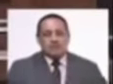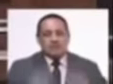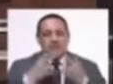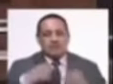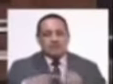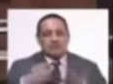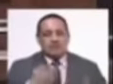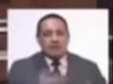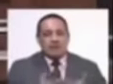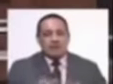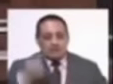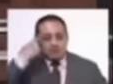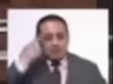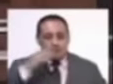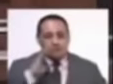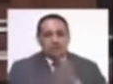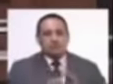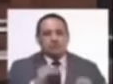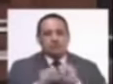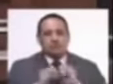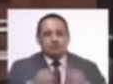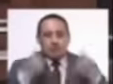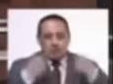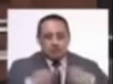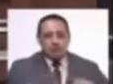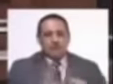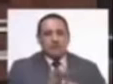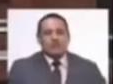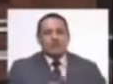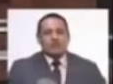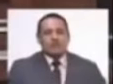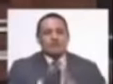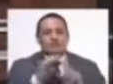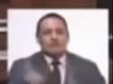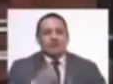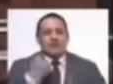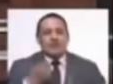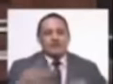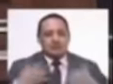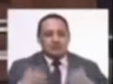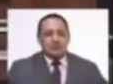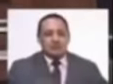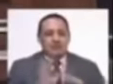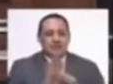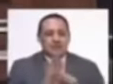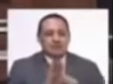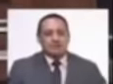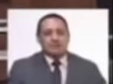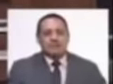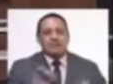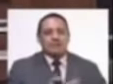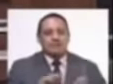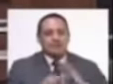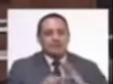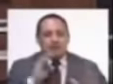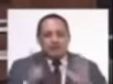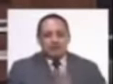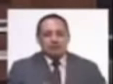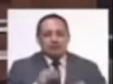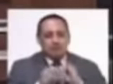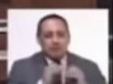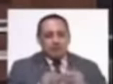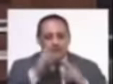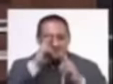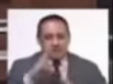aprecia los hechos con criterio de conciencia, resuelve con arreglo a ley y a los principios generales del derecho. Es decir, tiene la obligación de